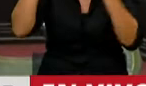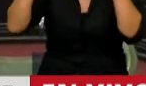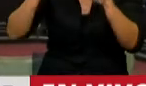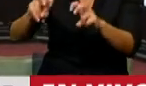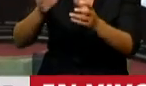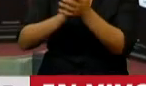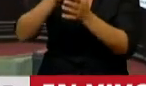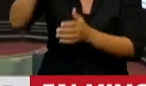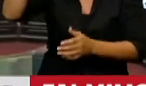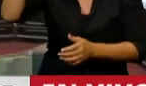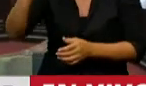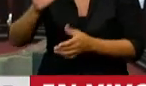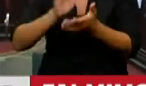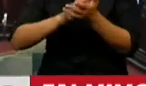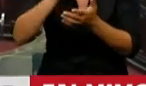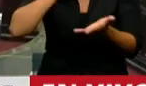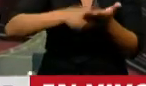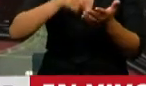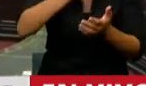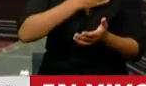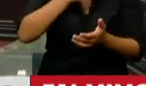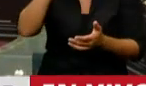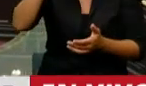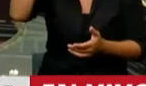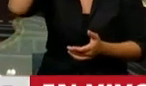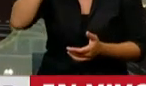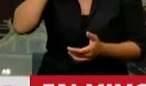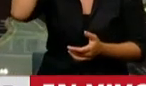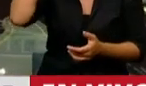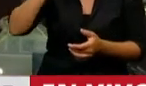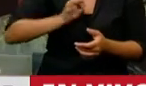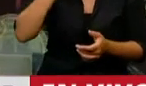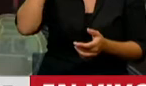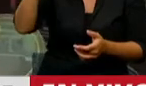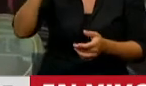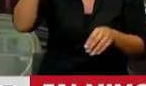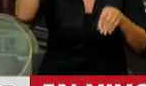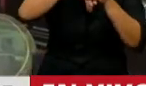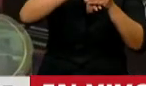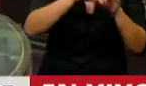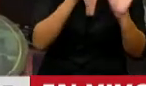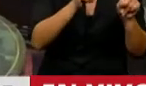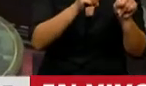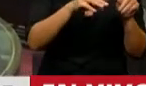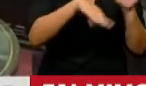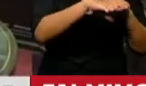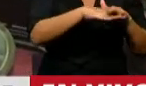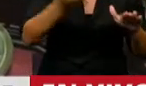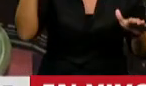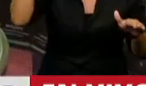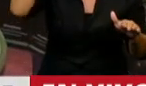de Alejandro Olmo con la sentencia Ballestero del 2000 está acá en el Congreso y hace más de 10 años que no hacemos